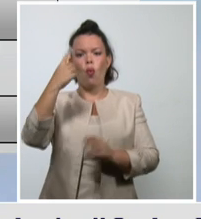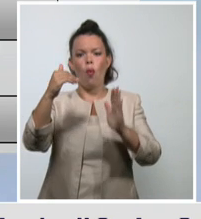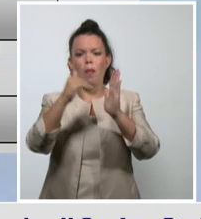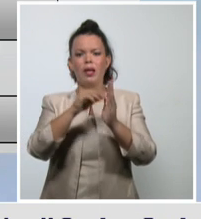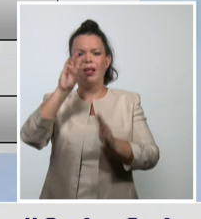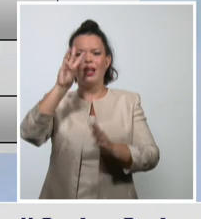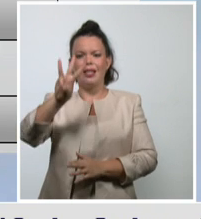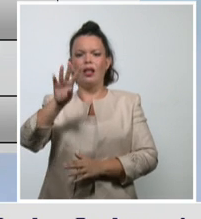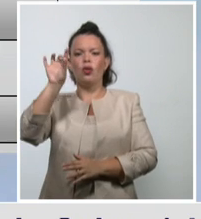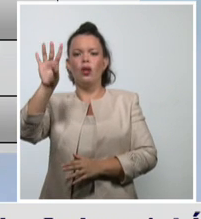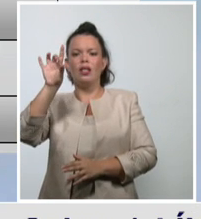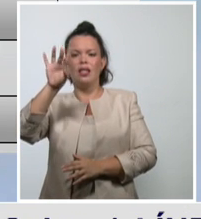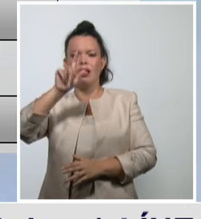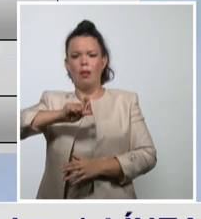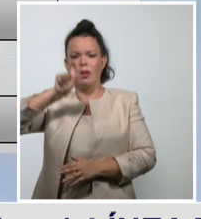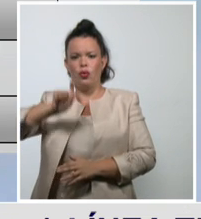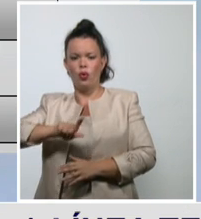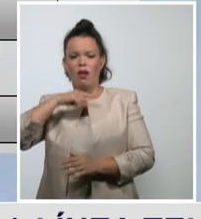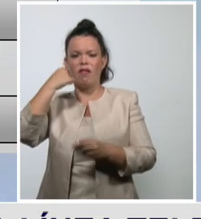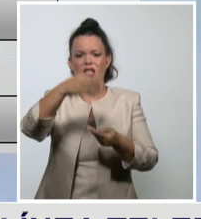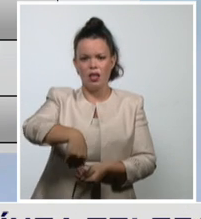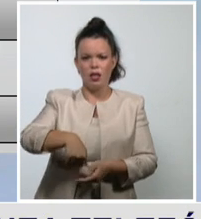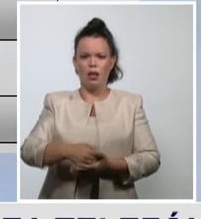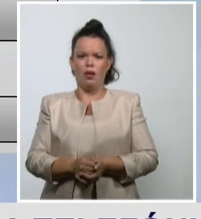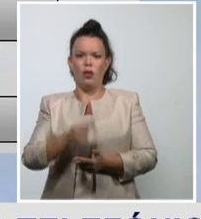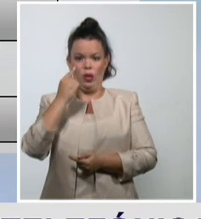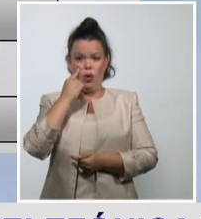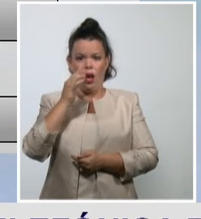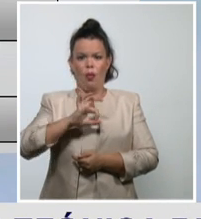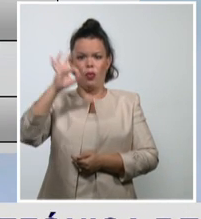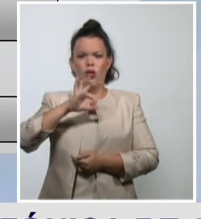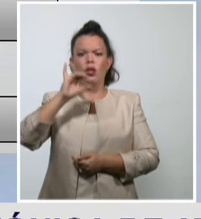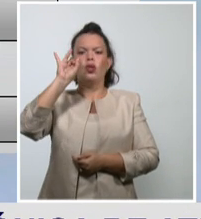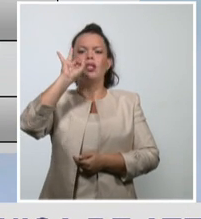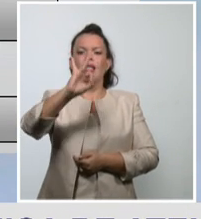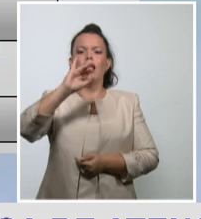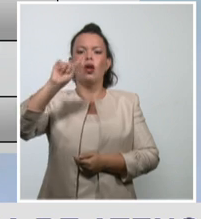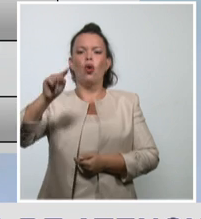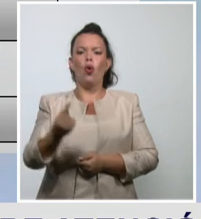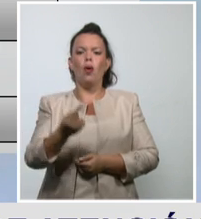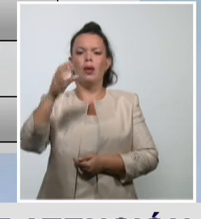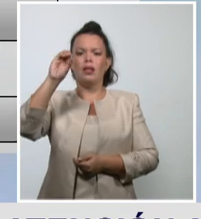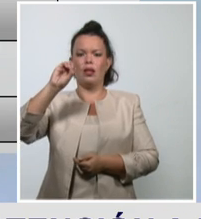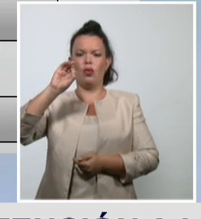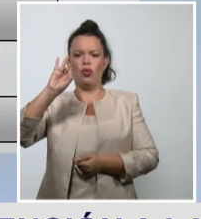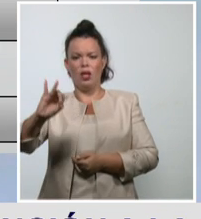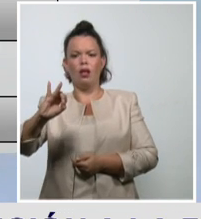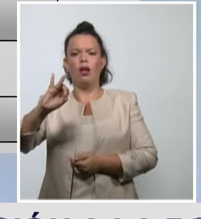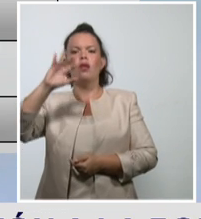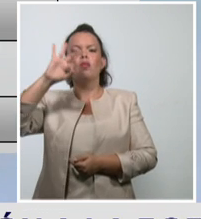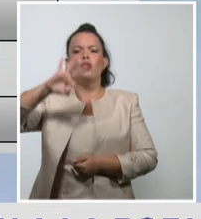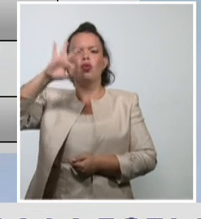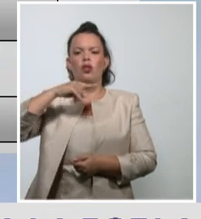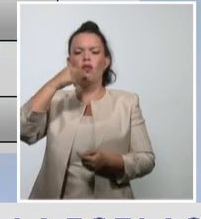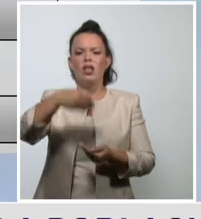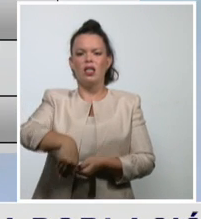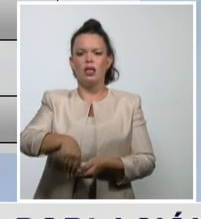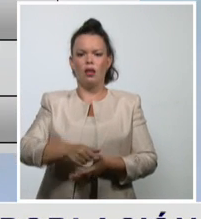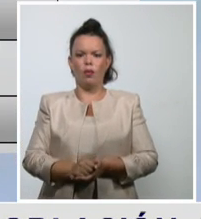201.315 fallecidos, para una letalidad de 7,07. La región de las